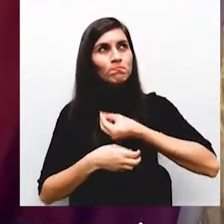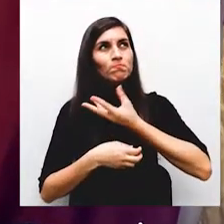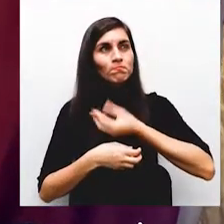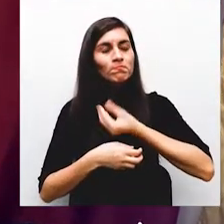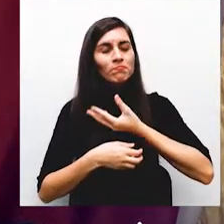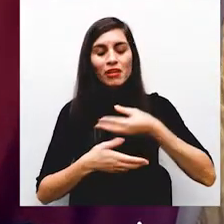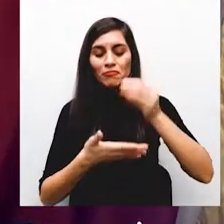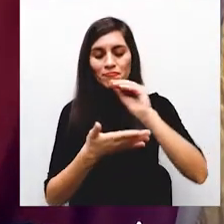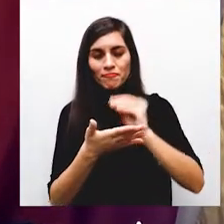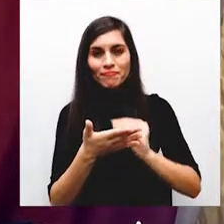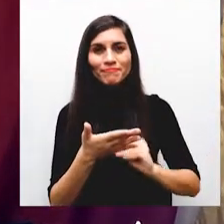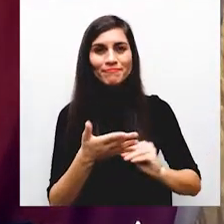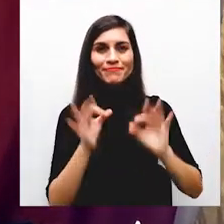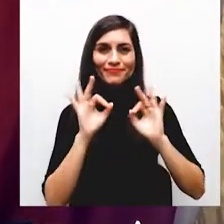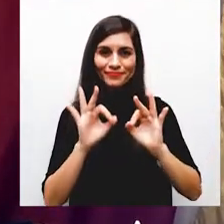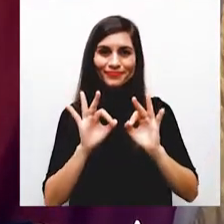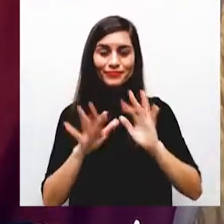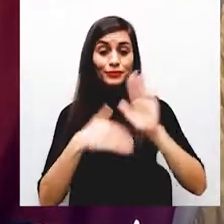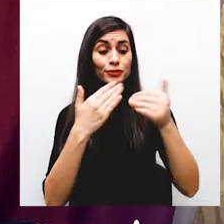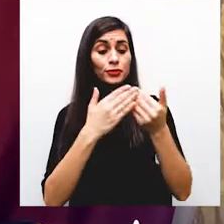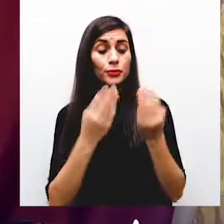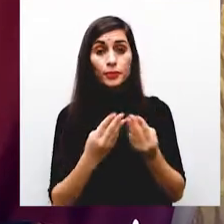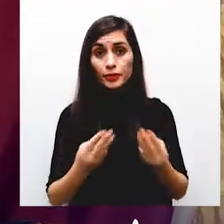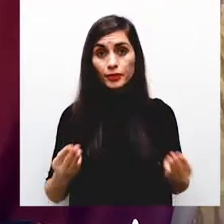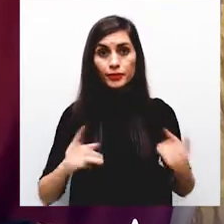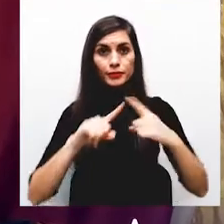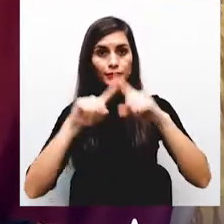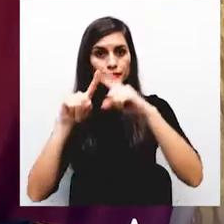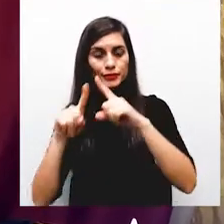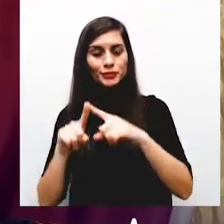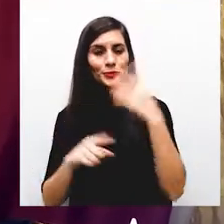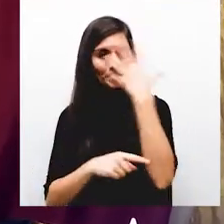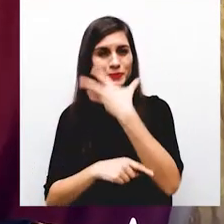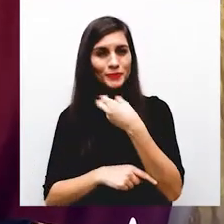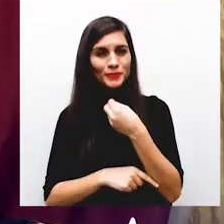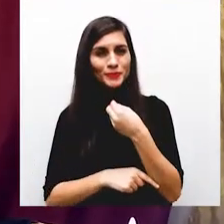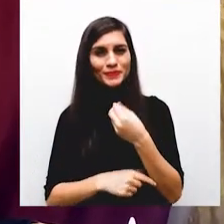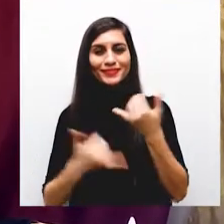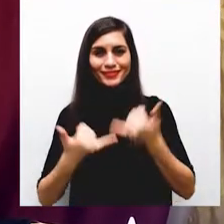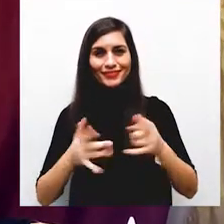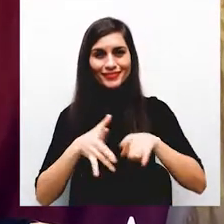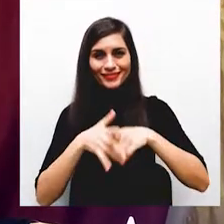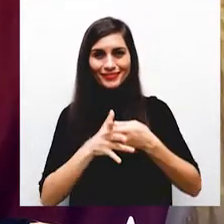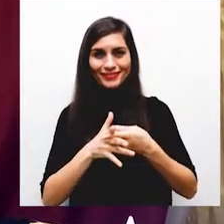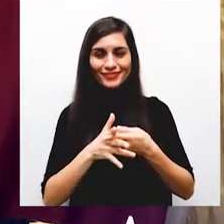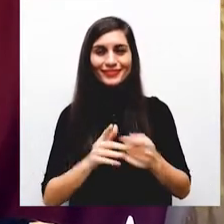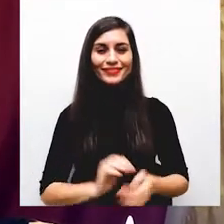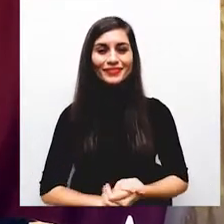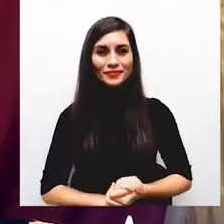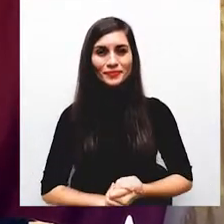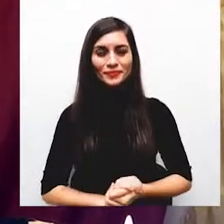adentro. Entonces vamos a utilizar todos esos materiales para crear algo bien bonito.